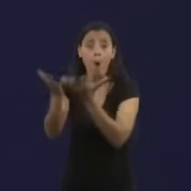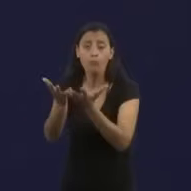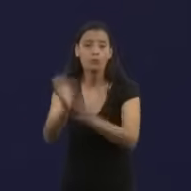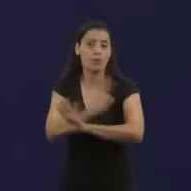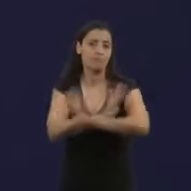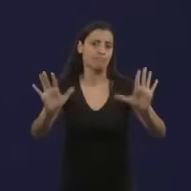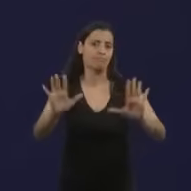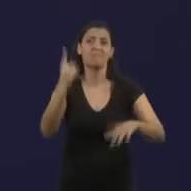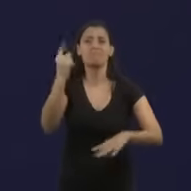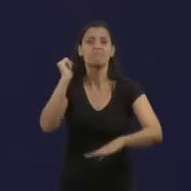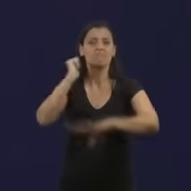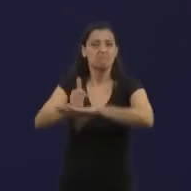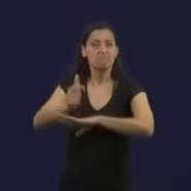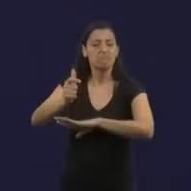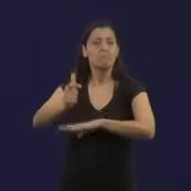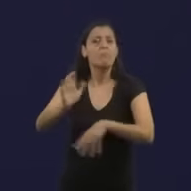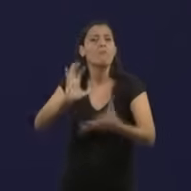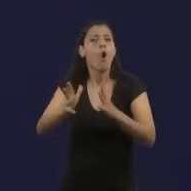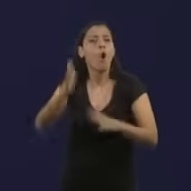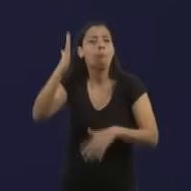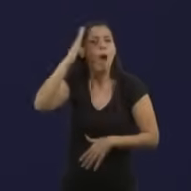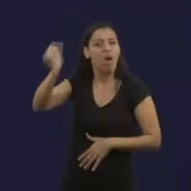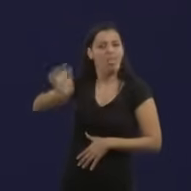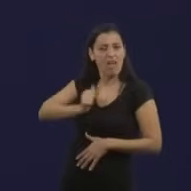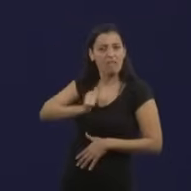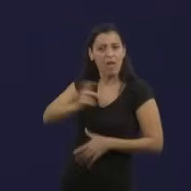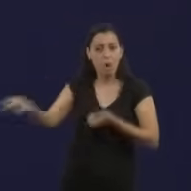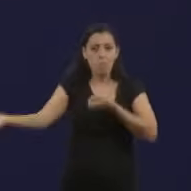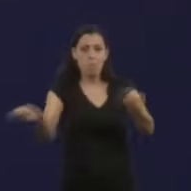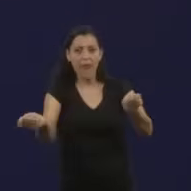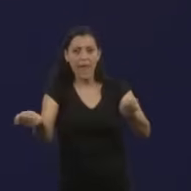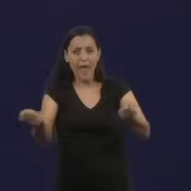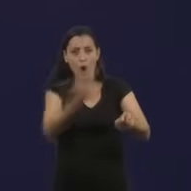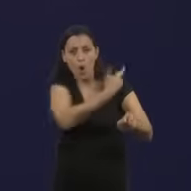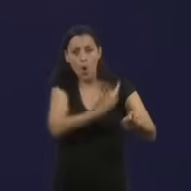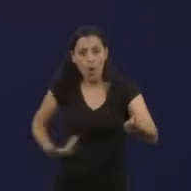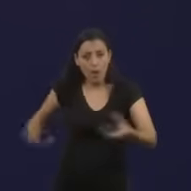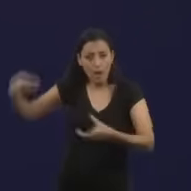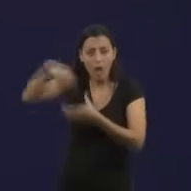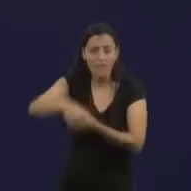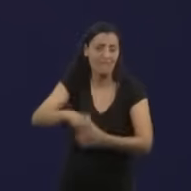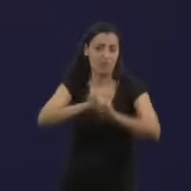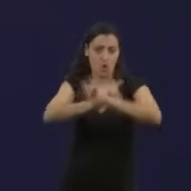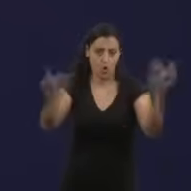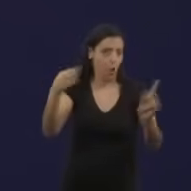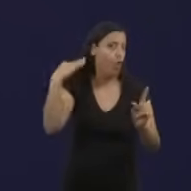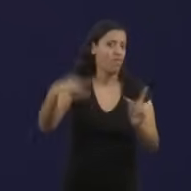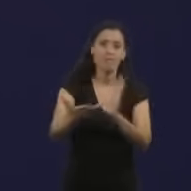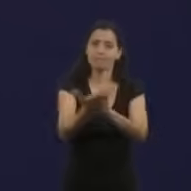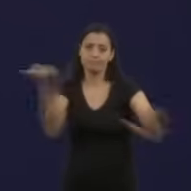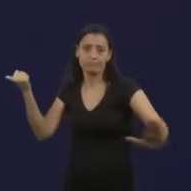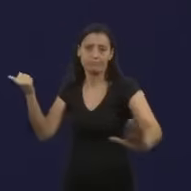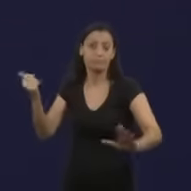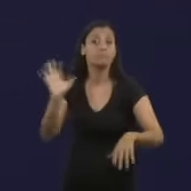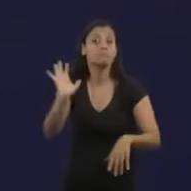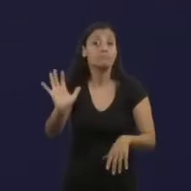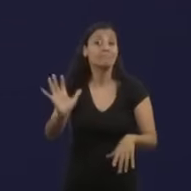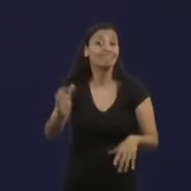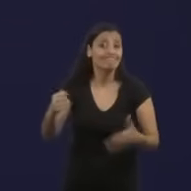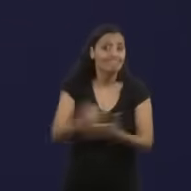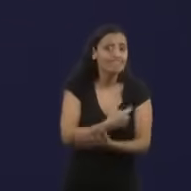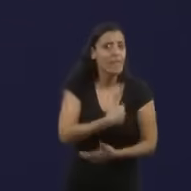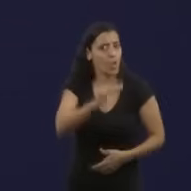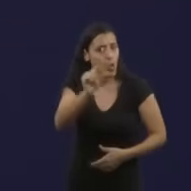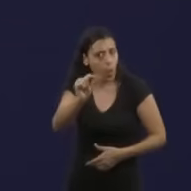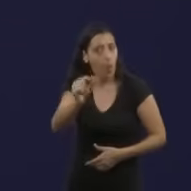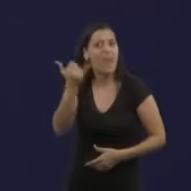un dictador gobernando un pueblo eso no puede ocurrir Y lamentablemente es lo que ocurre en Venezuela hace